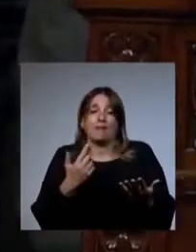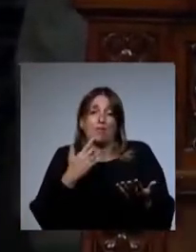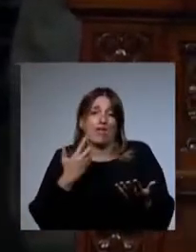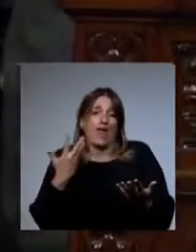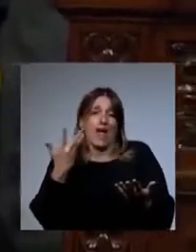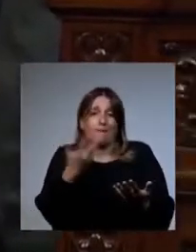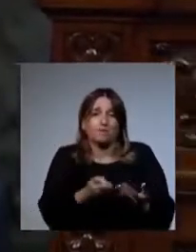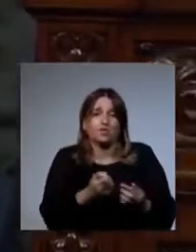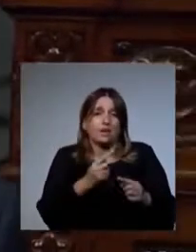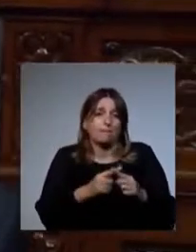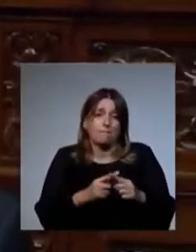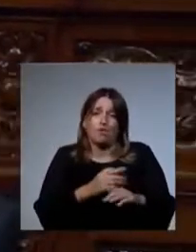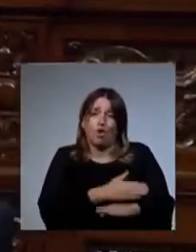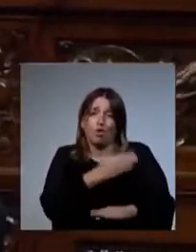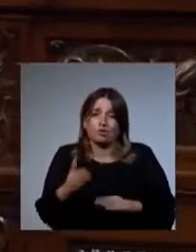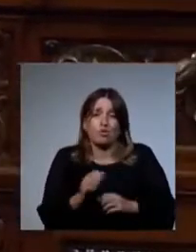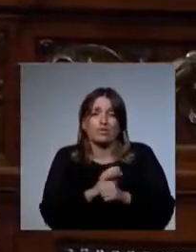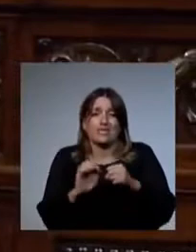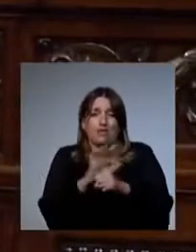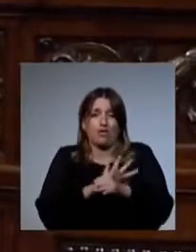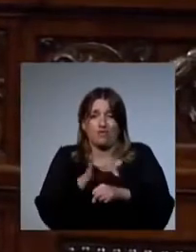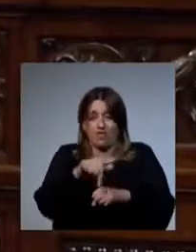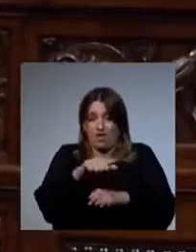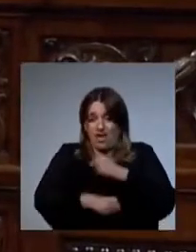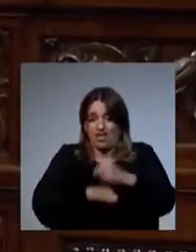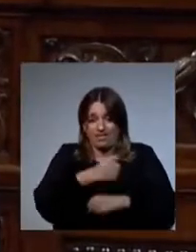de la pandemia en este 2021.